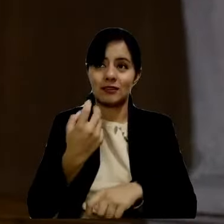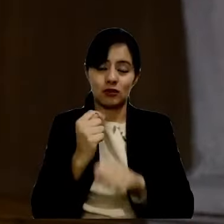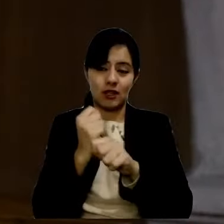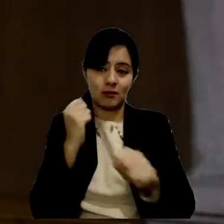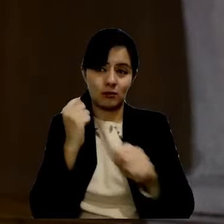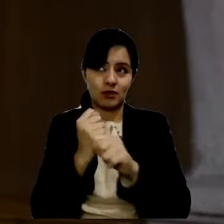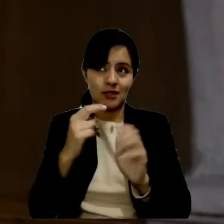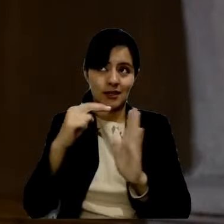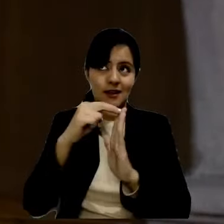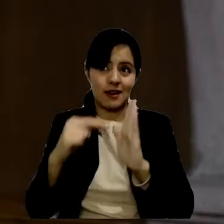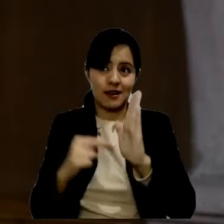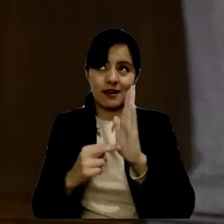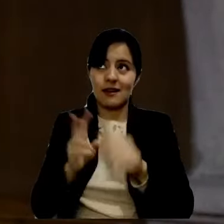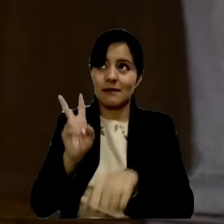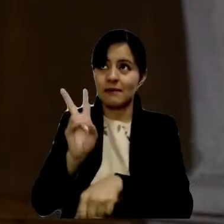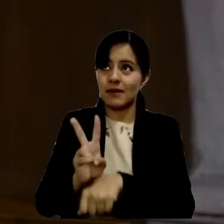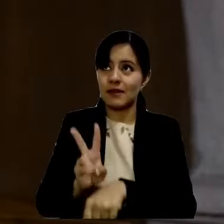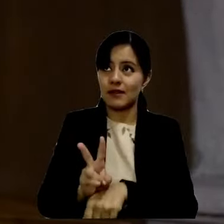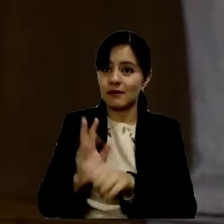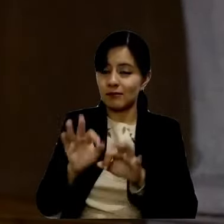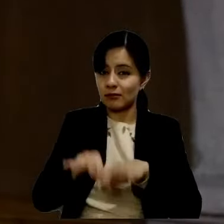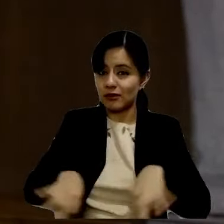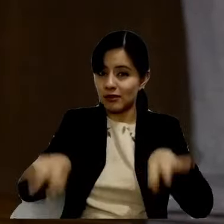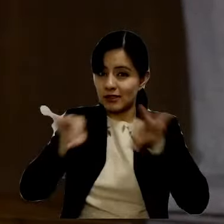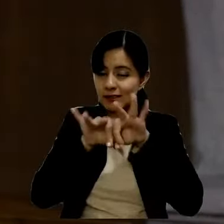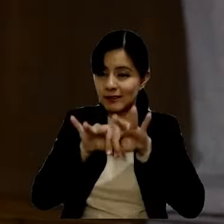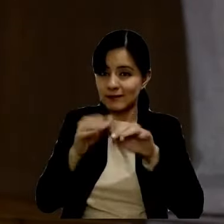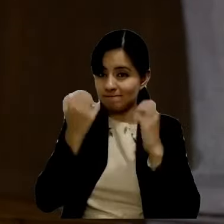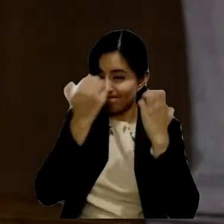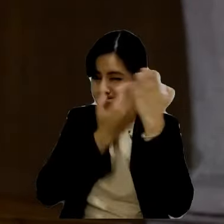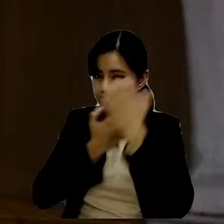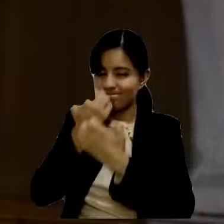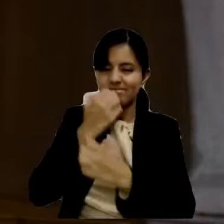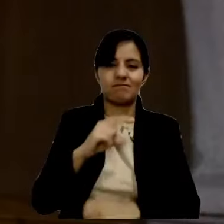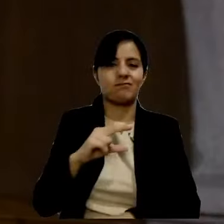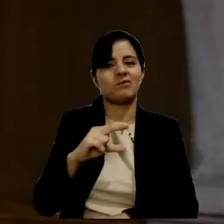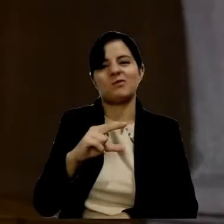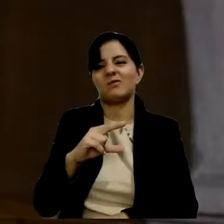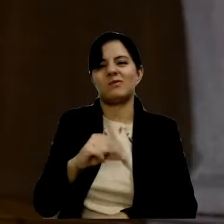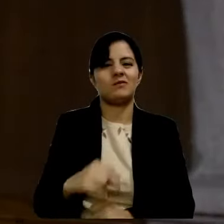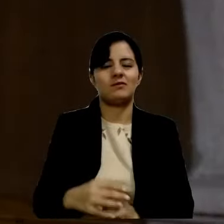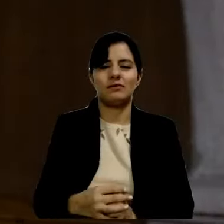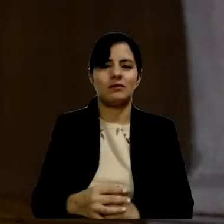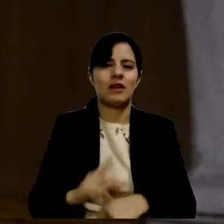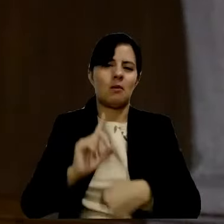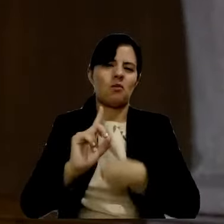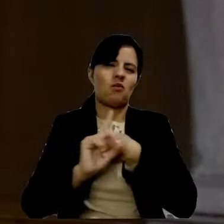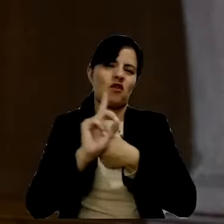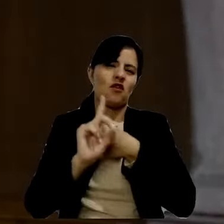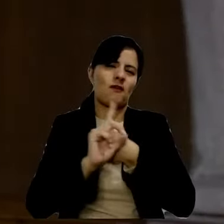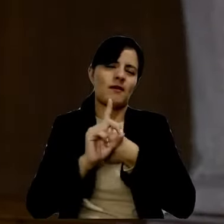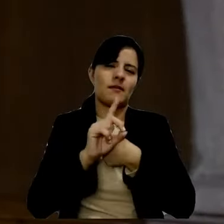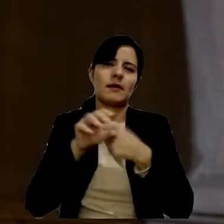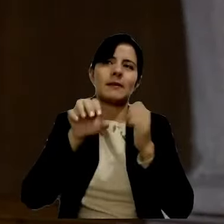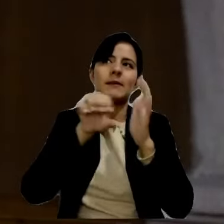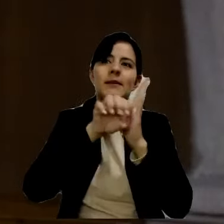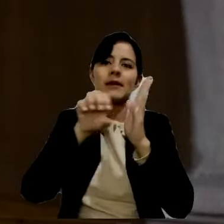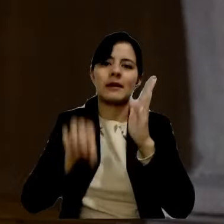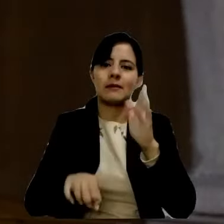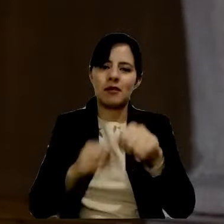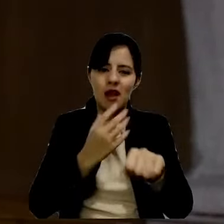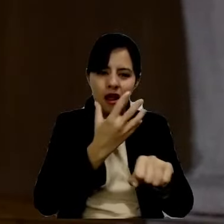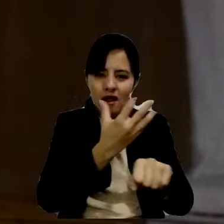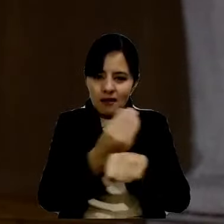regul regulación adecuada provocando una serie de problemas como la falta de mantenimiento de los